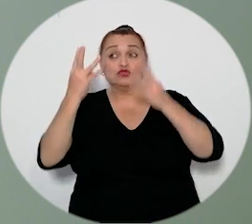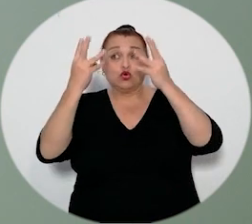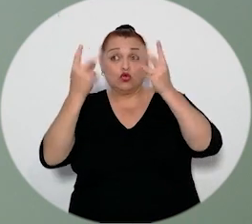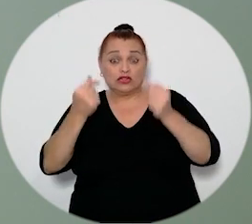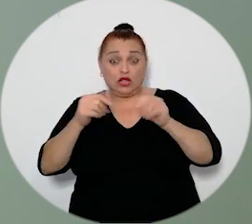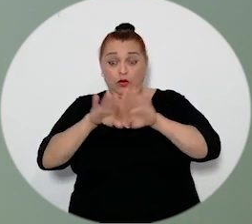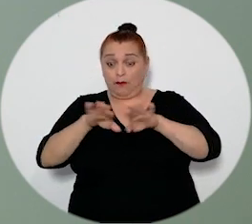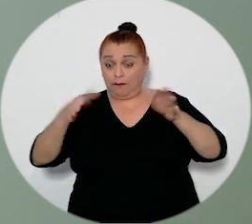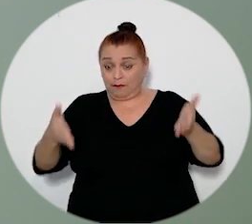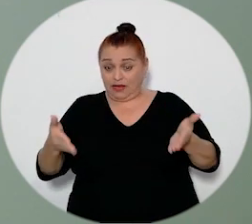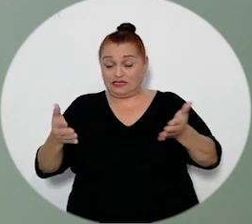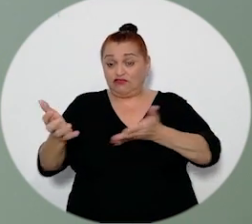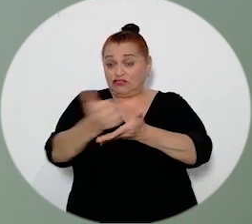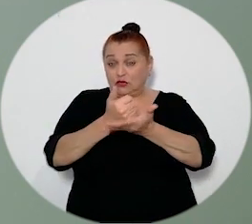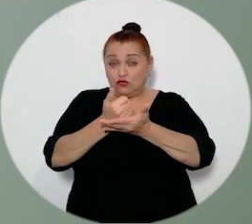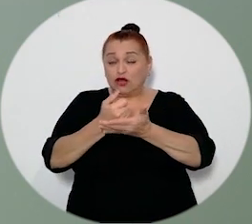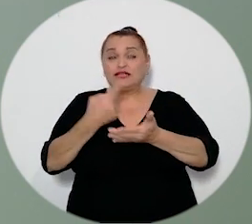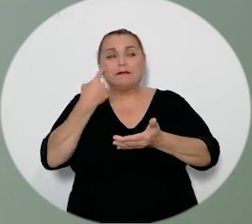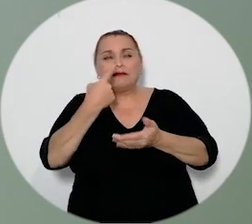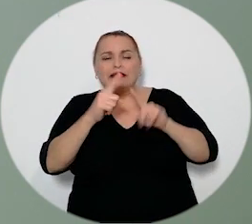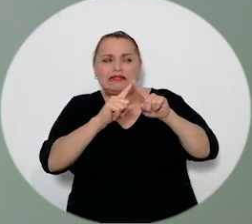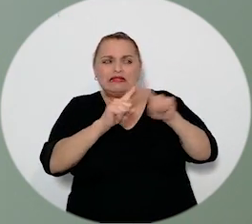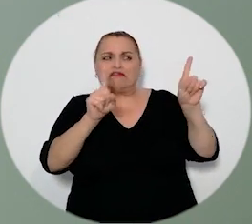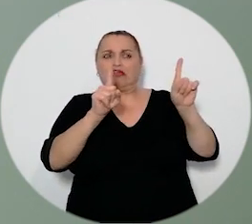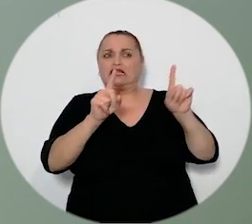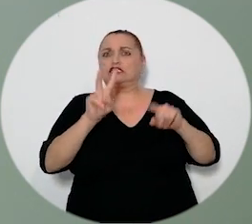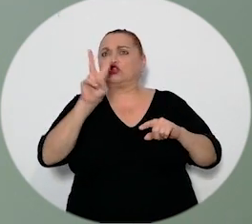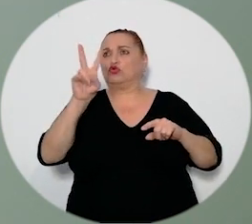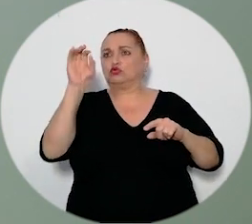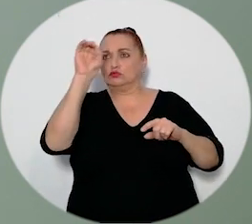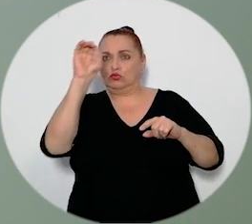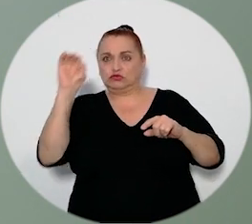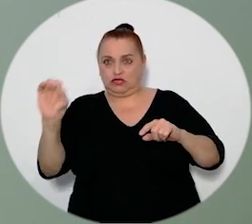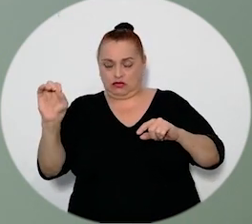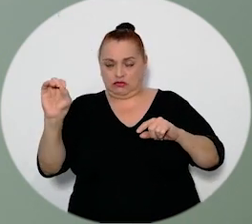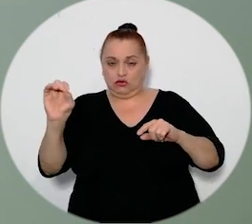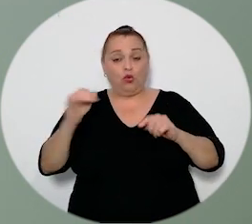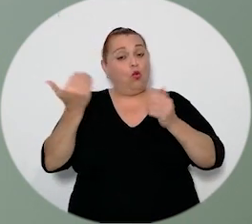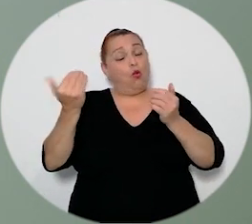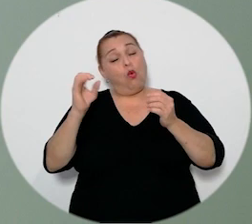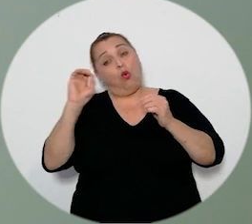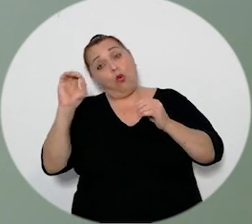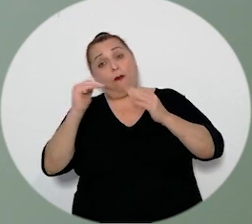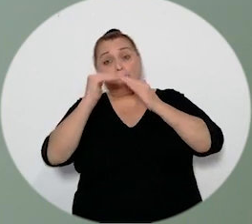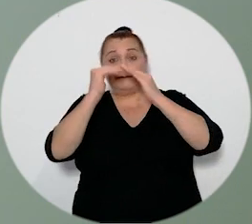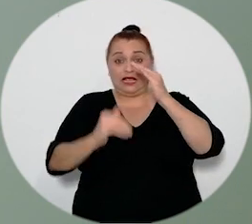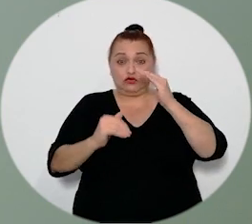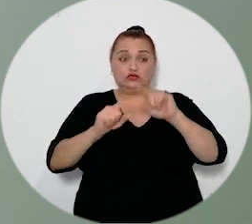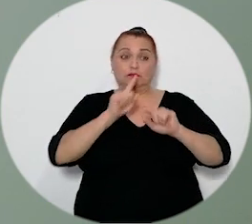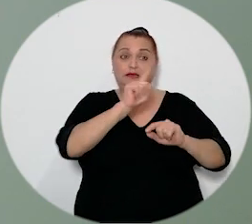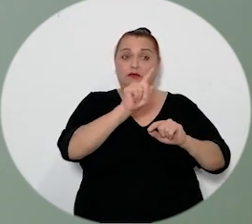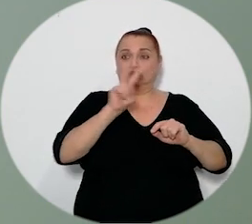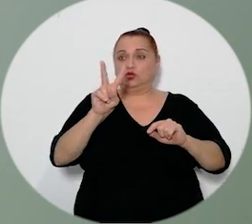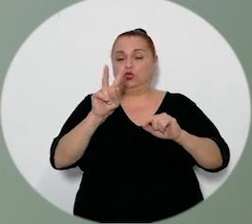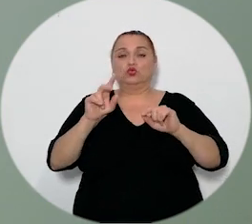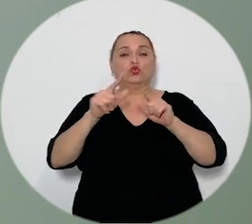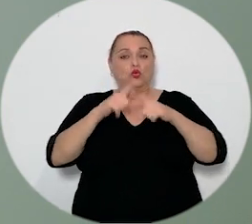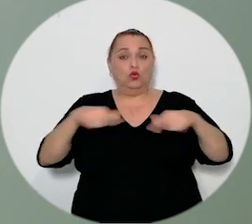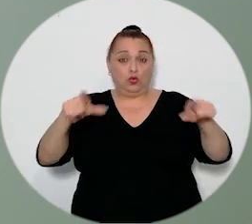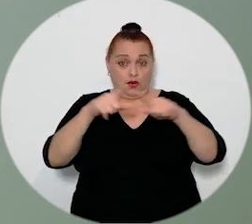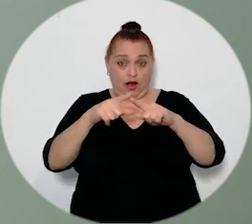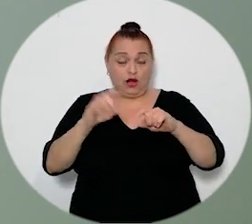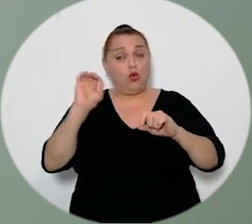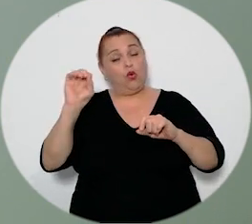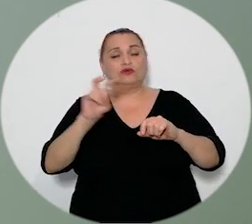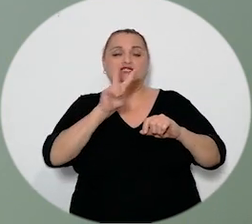de las juntas receptoras de votos arrojen una diferencia de 2 puntos porcentuales o menos entre el primer y segundo lugar, o